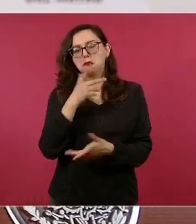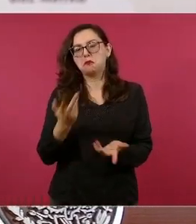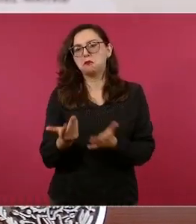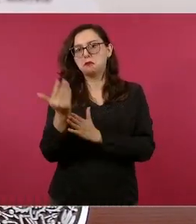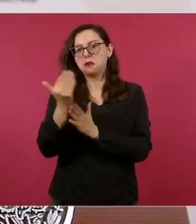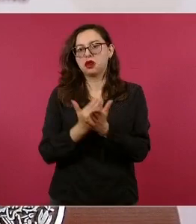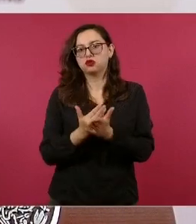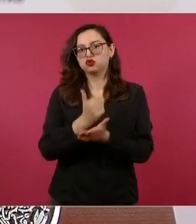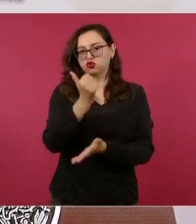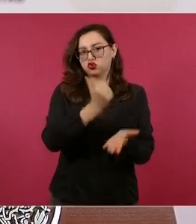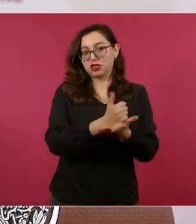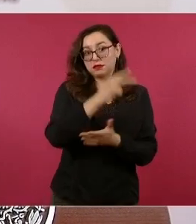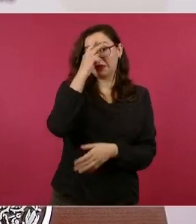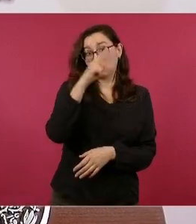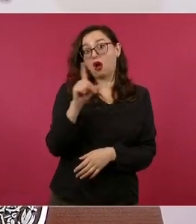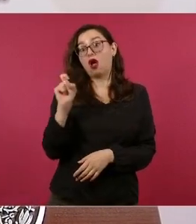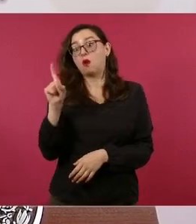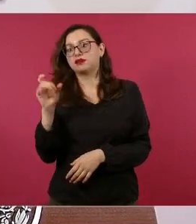subió,